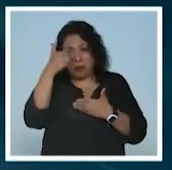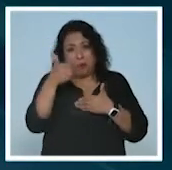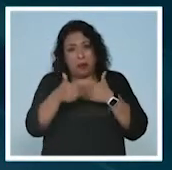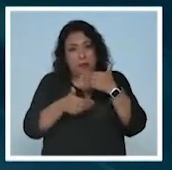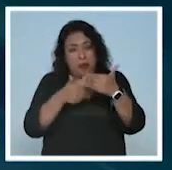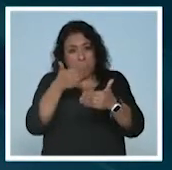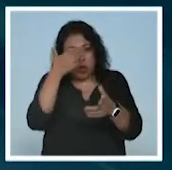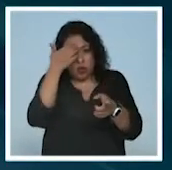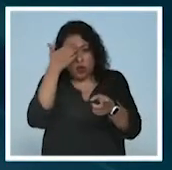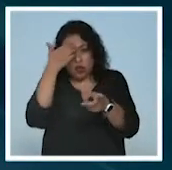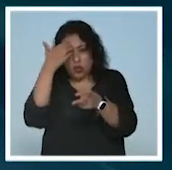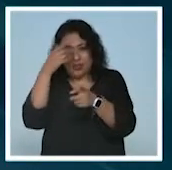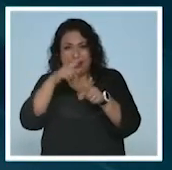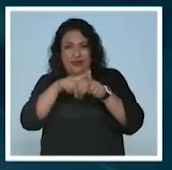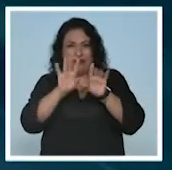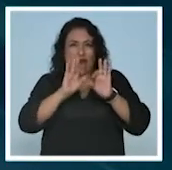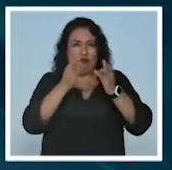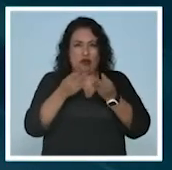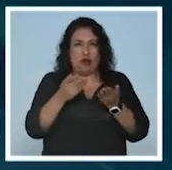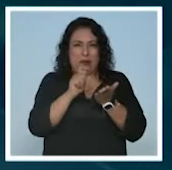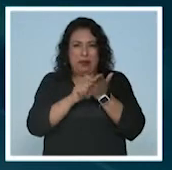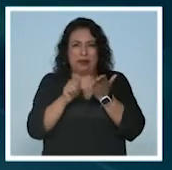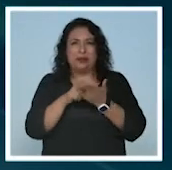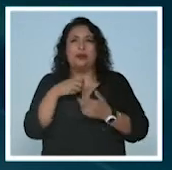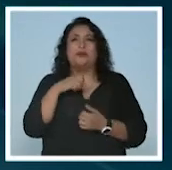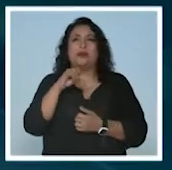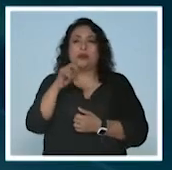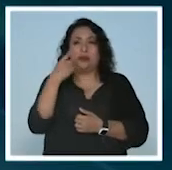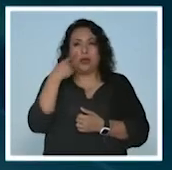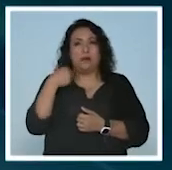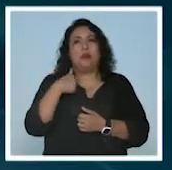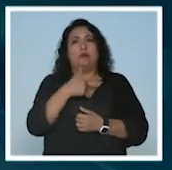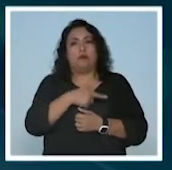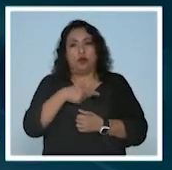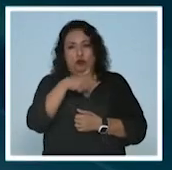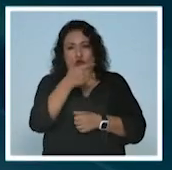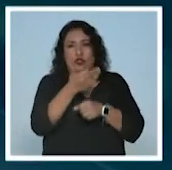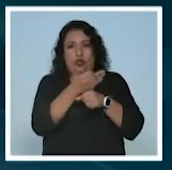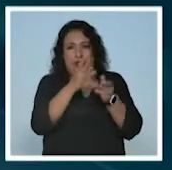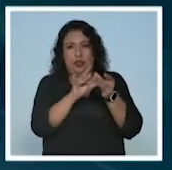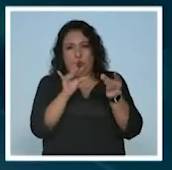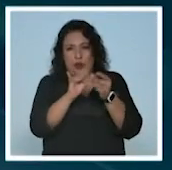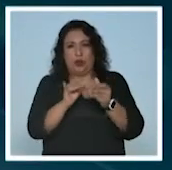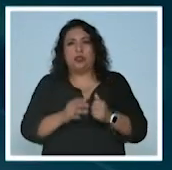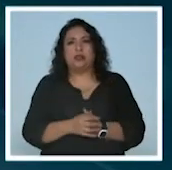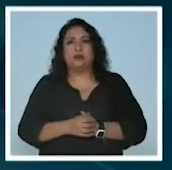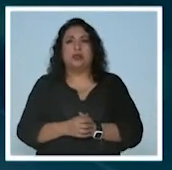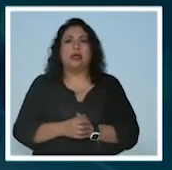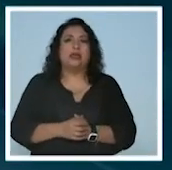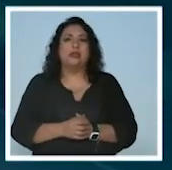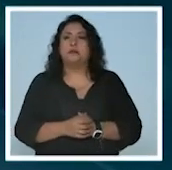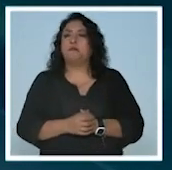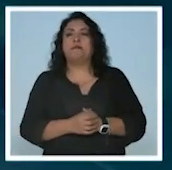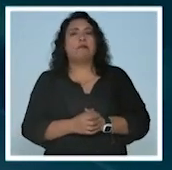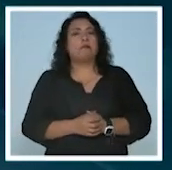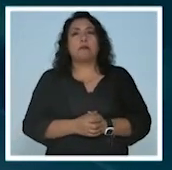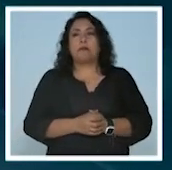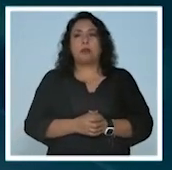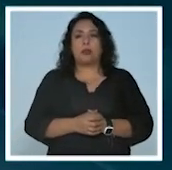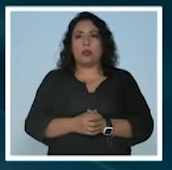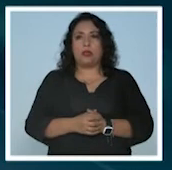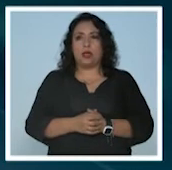este terreno. Sí, mira, me gusta mucho lo que estás diciendo. No es precisamente lo